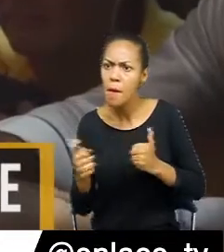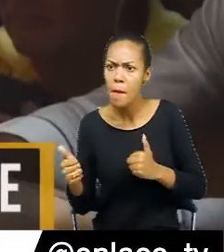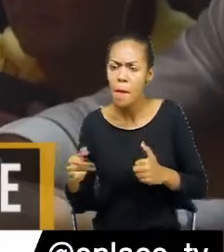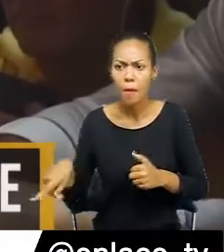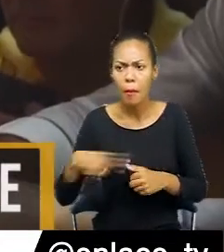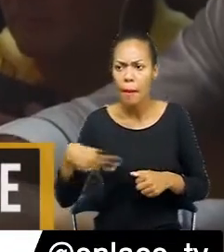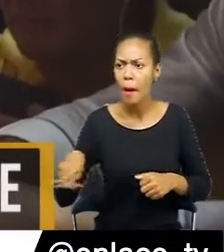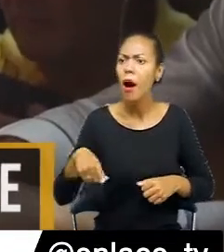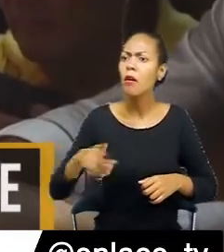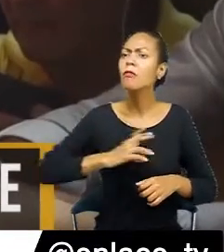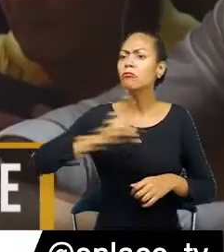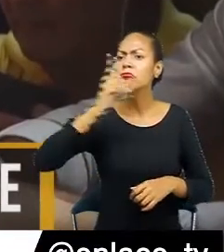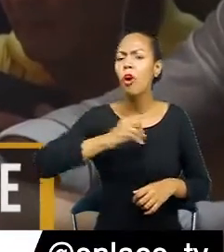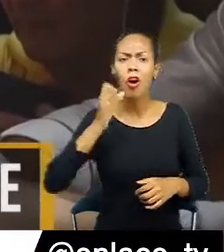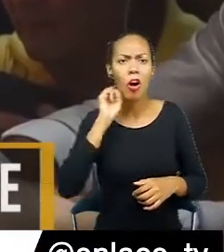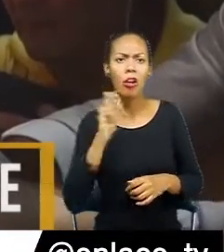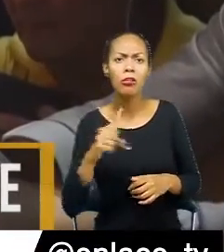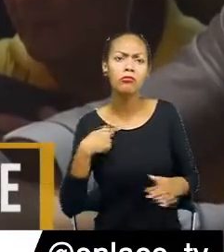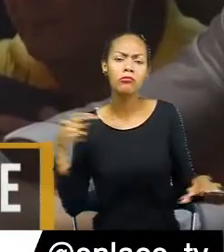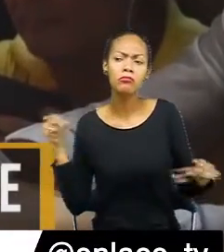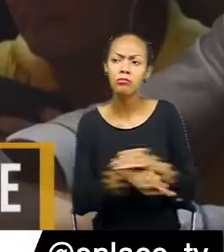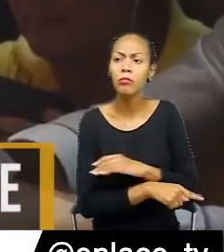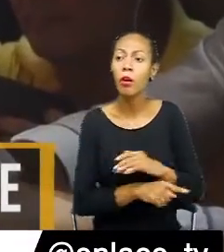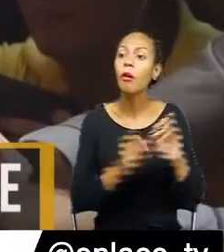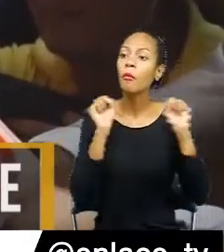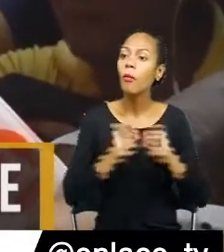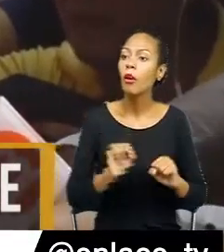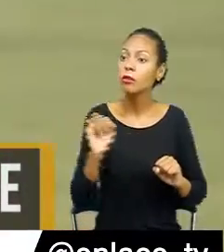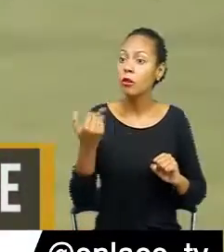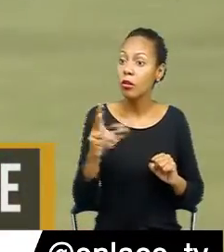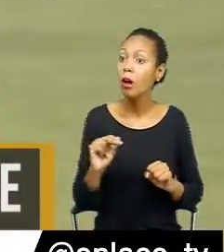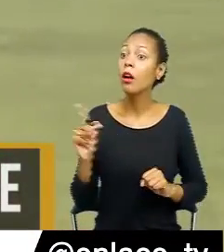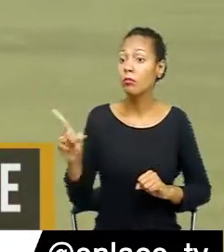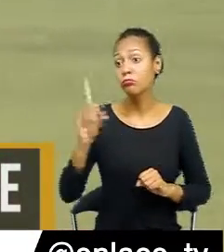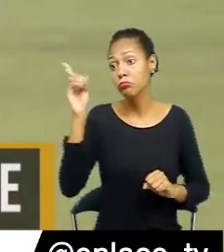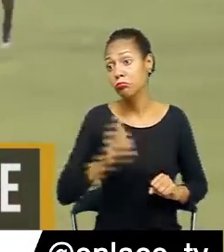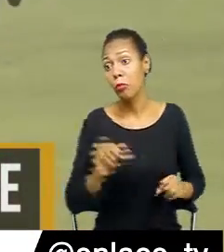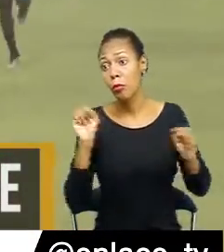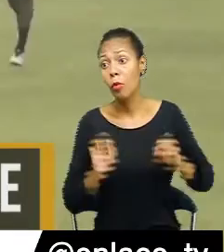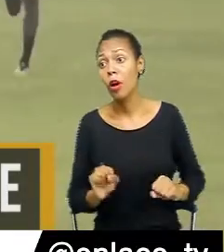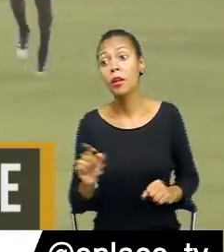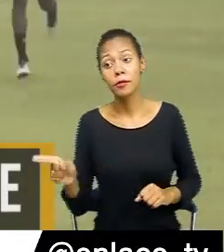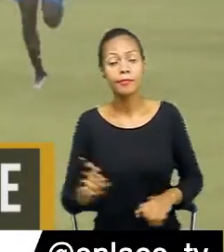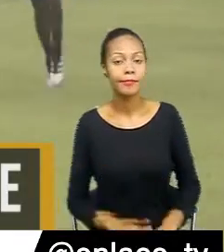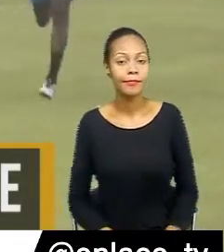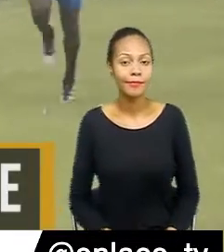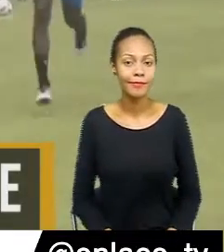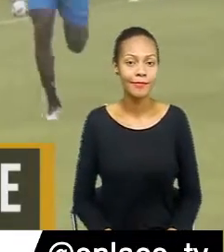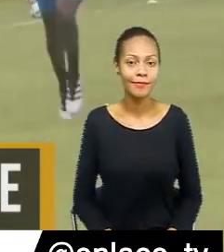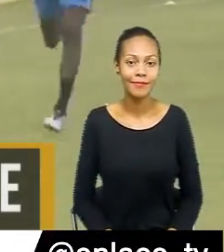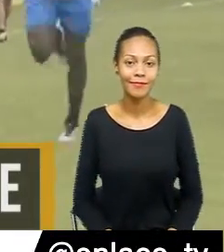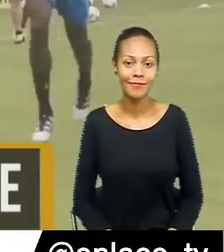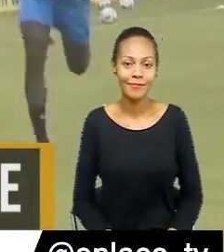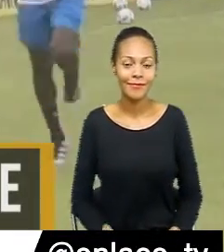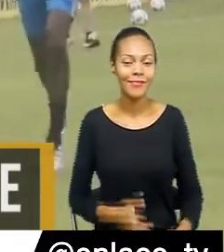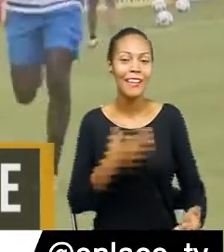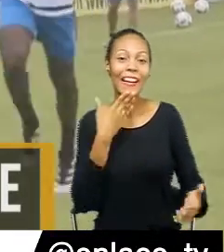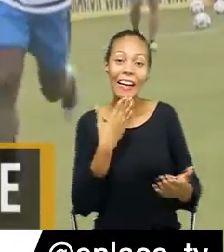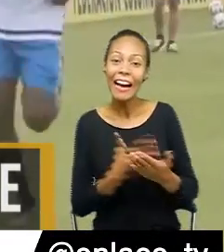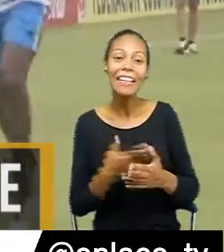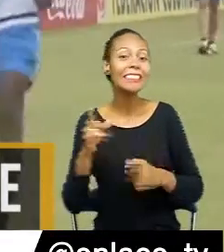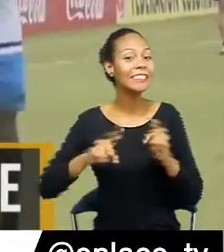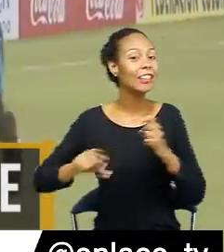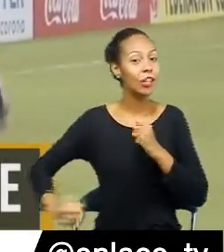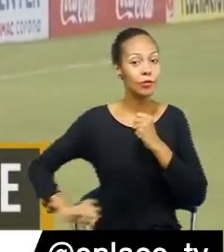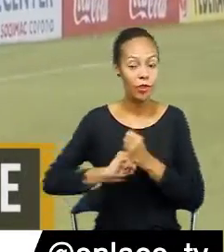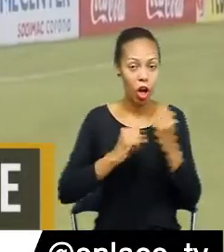decisión buena en el mejor momento, entonces nosotros tenemos que estar muy atentos a eso. Agradecimiento especial a nuestros patrocinadores, a la